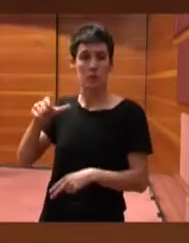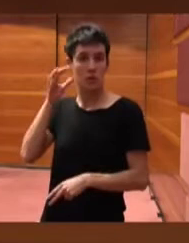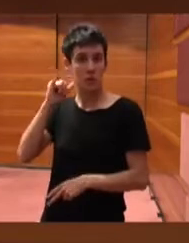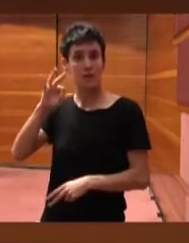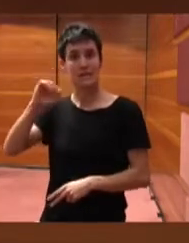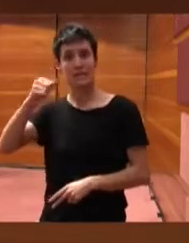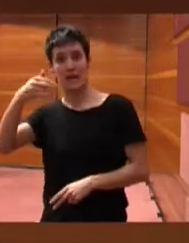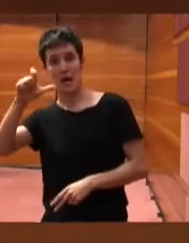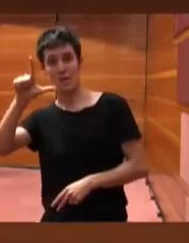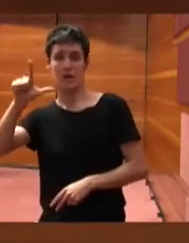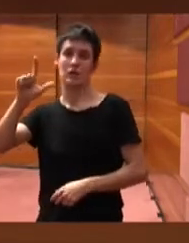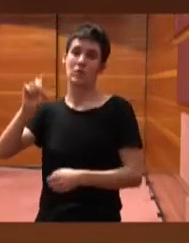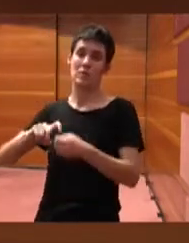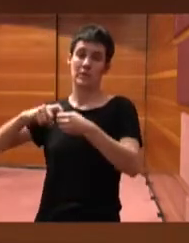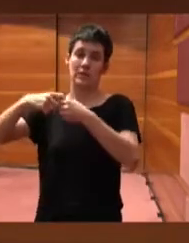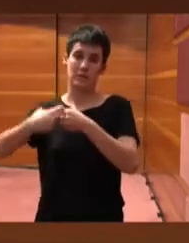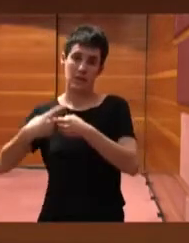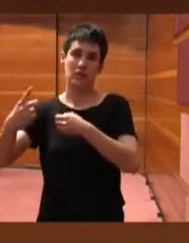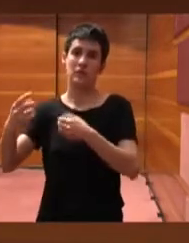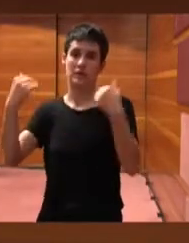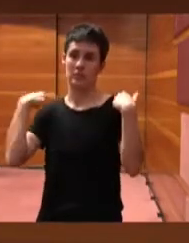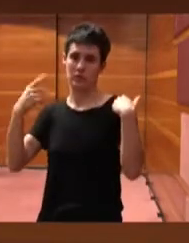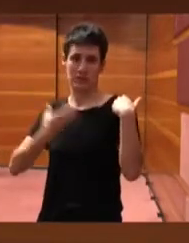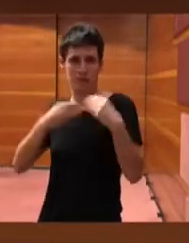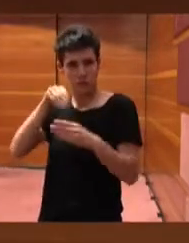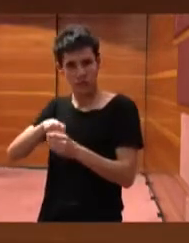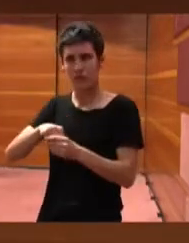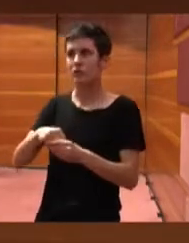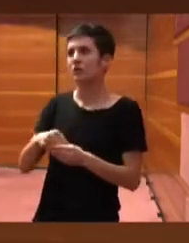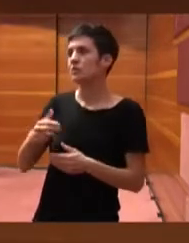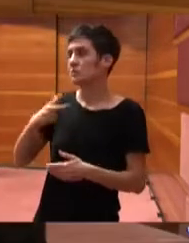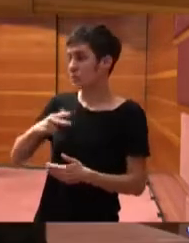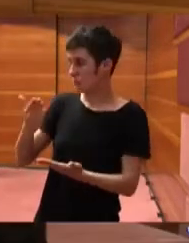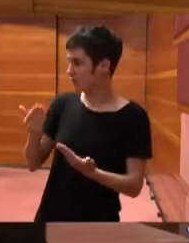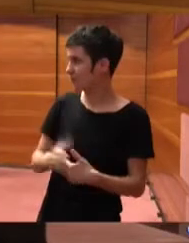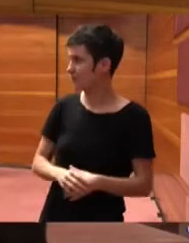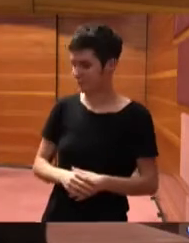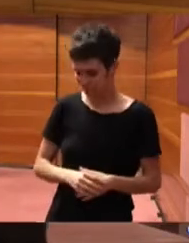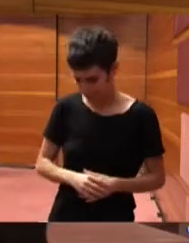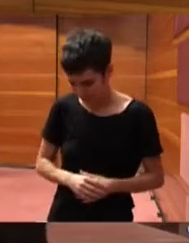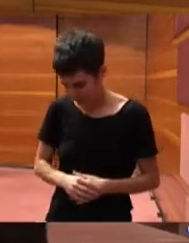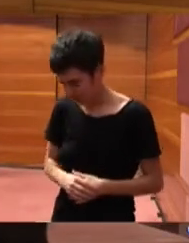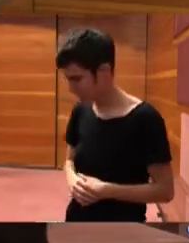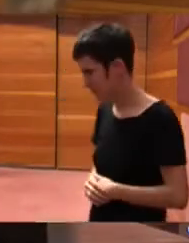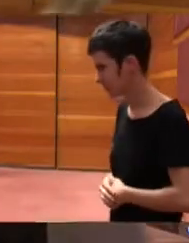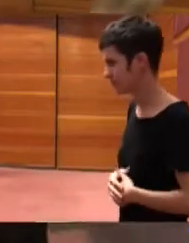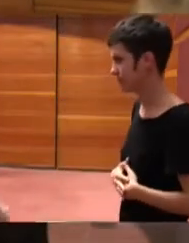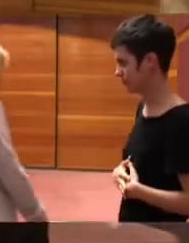eta gizarte etxeen zinegotziari pasako diogu itza. Isabel, mesedez, nahi duzunean. Animamos con un